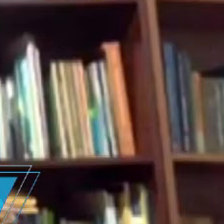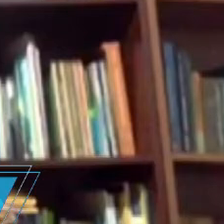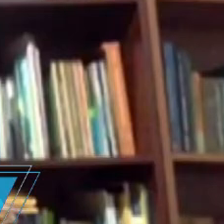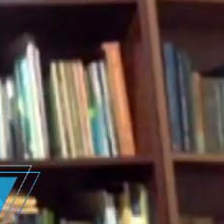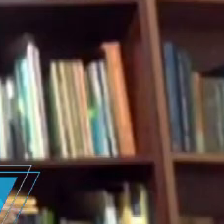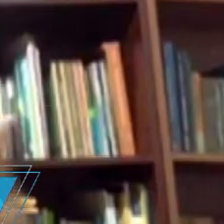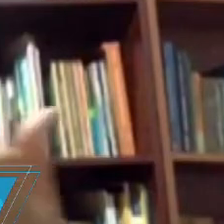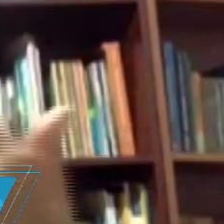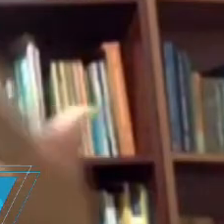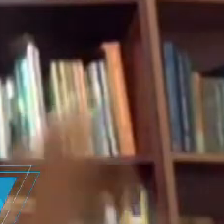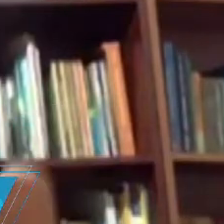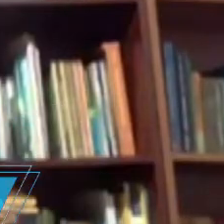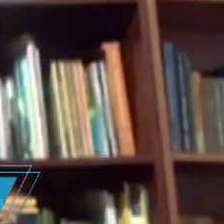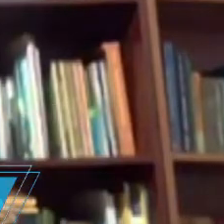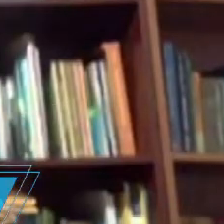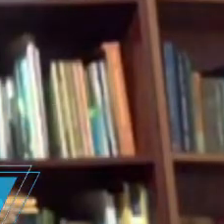quieren